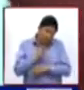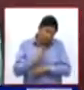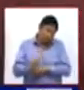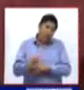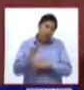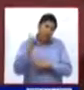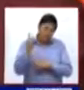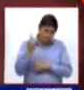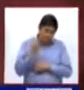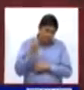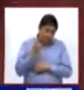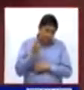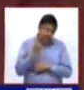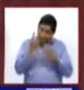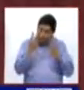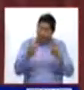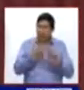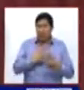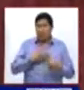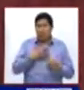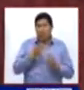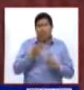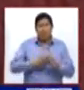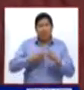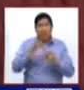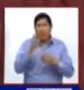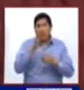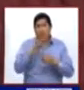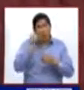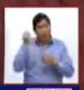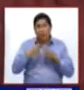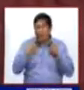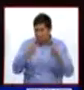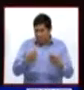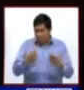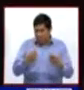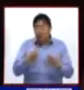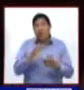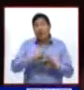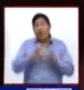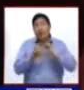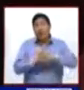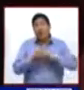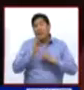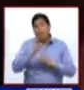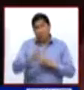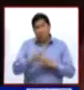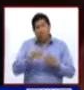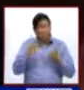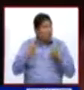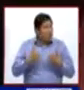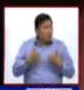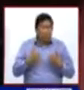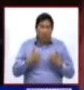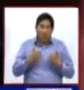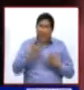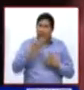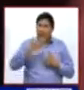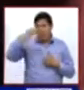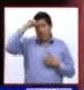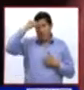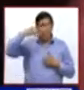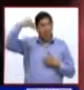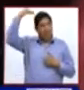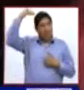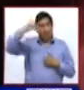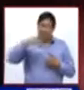Está solita, ¿no? Y está sola. Y vean ustedes, en este mes de la madre, el mejor regalo que recibió fue cambiar su realidad. Qué bien. Bueno, el mayor va a empezar a